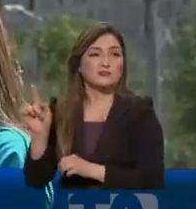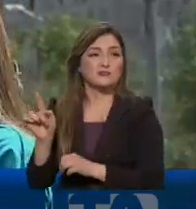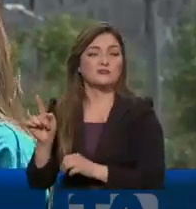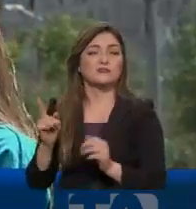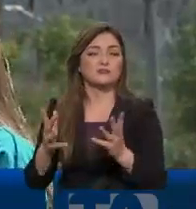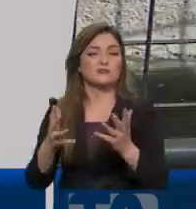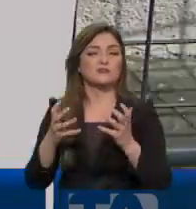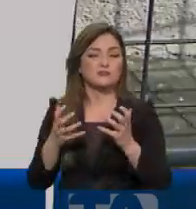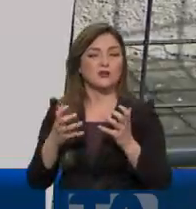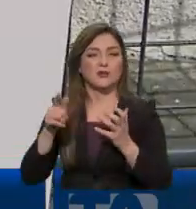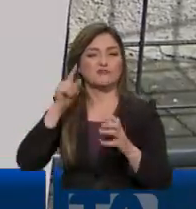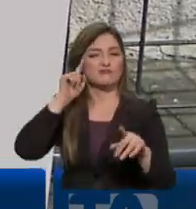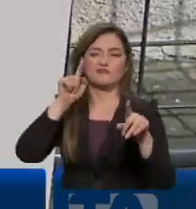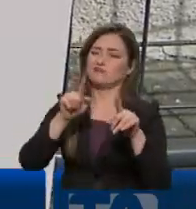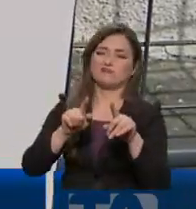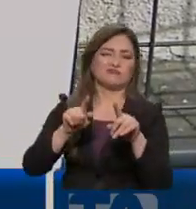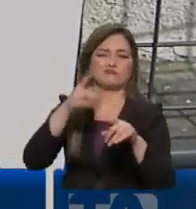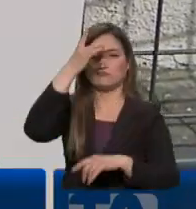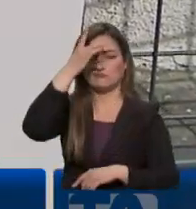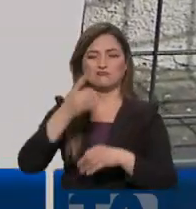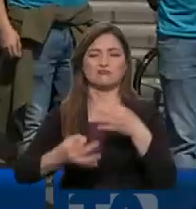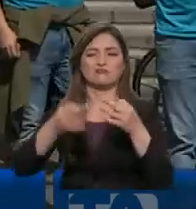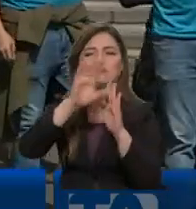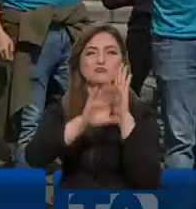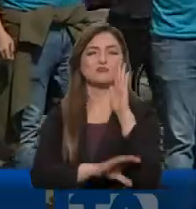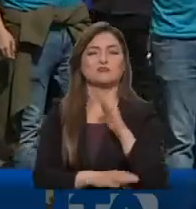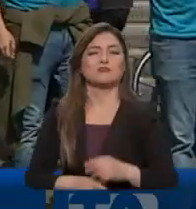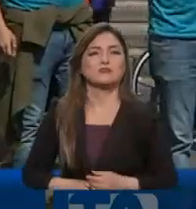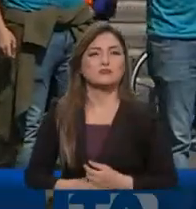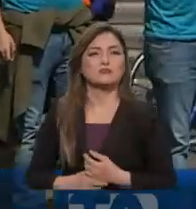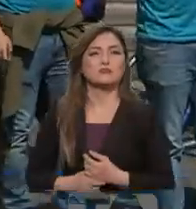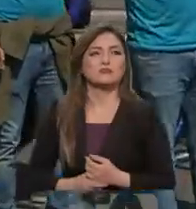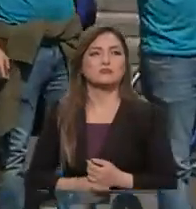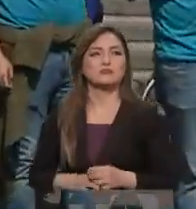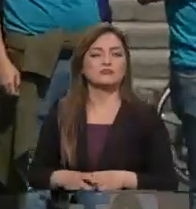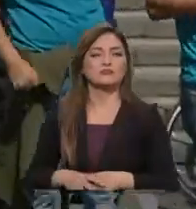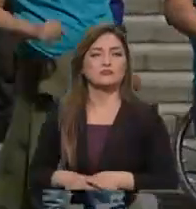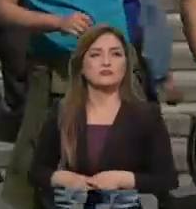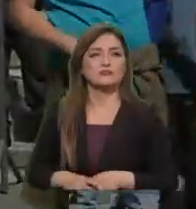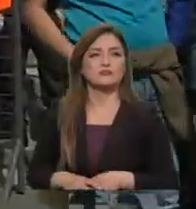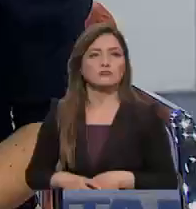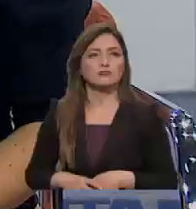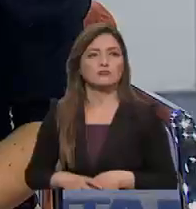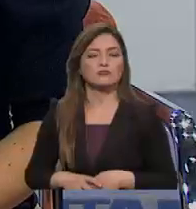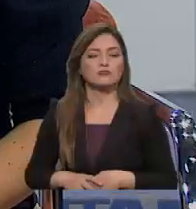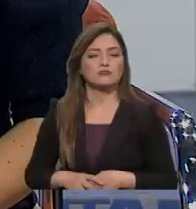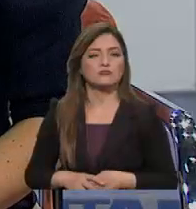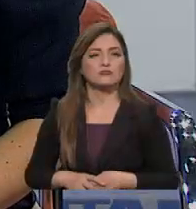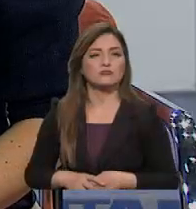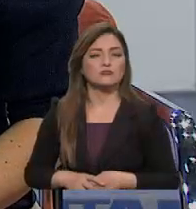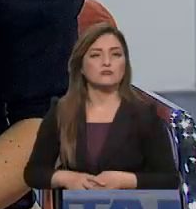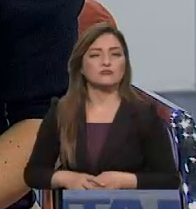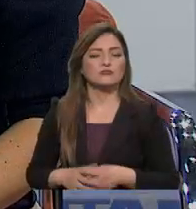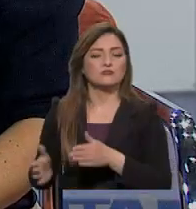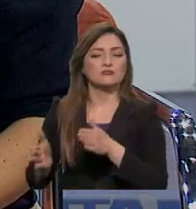la posibilidad de apelar la sentencia ante la Corte Constitucional. Helen Quiñones, 24 horas.